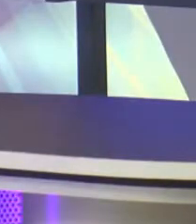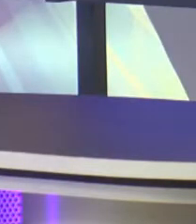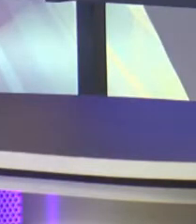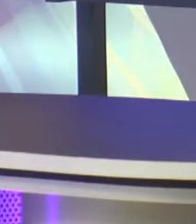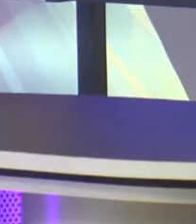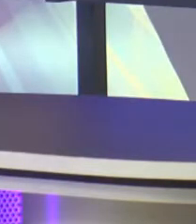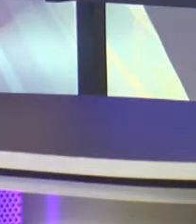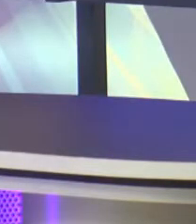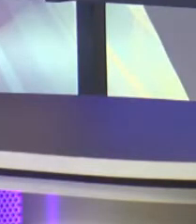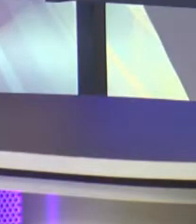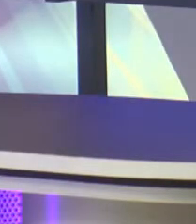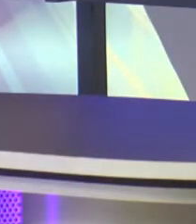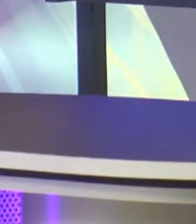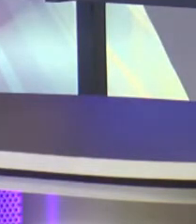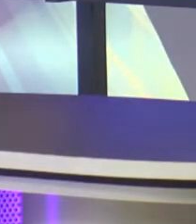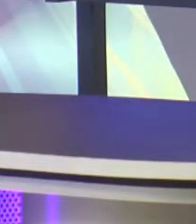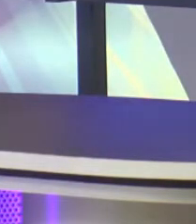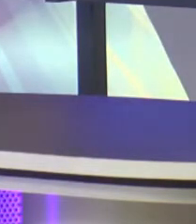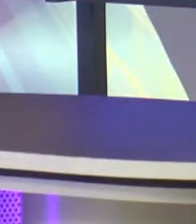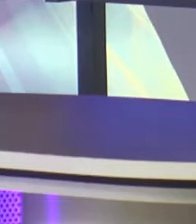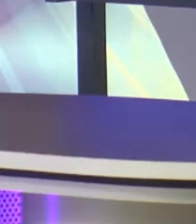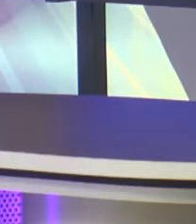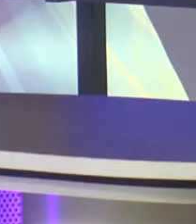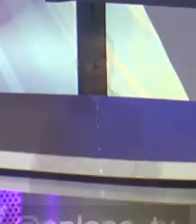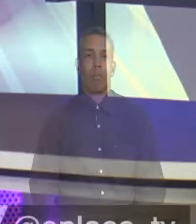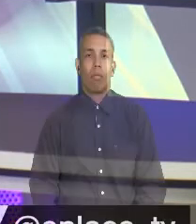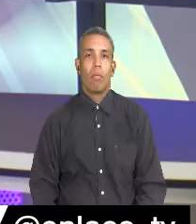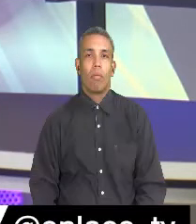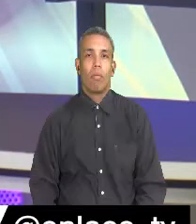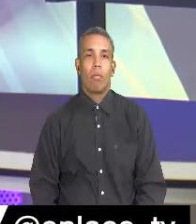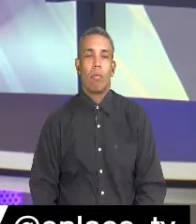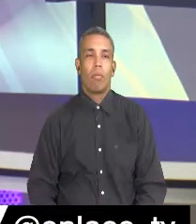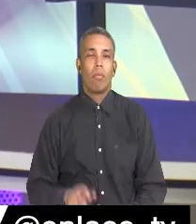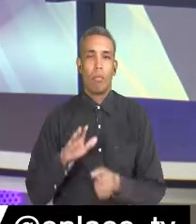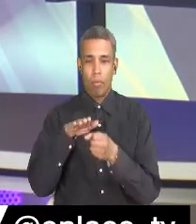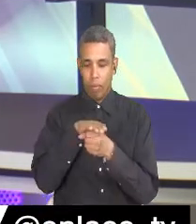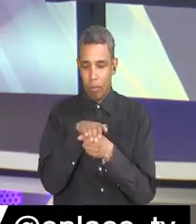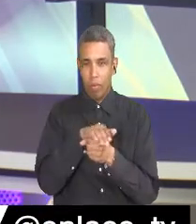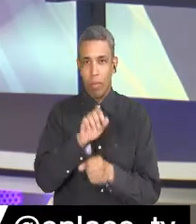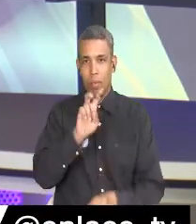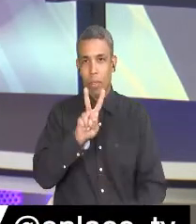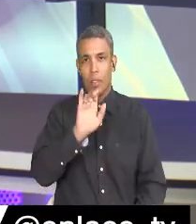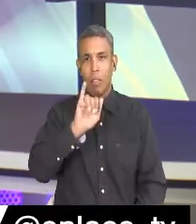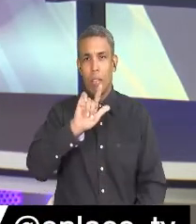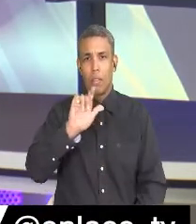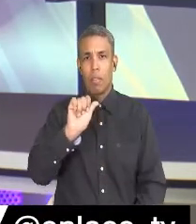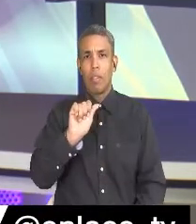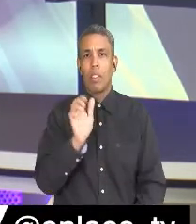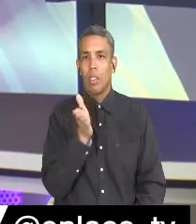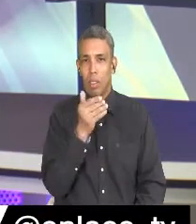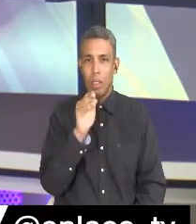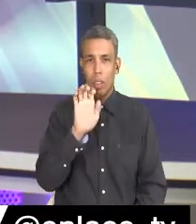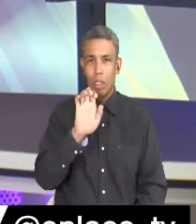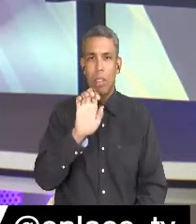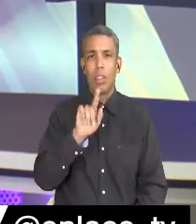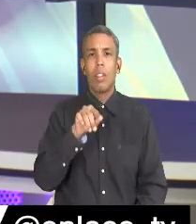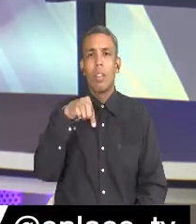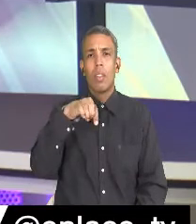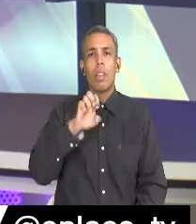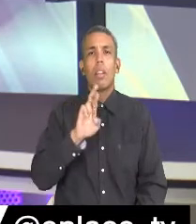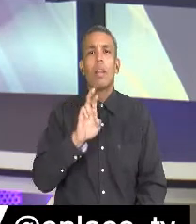Iniciamos con la información. La comunidad del barrio Villa Esperanza en la Comuna 7 amaneció con la fatal noticia de un suicidio en su zona. Zulay Cruz nos preparó el